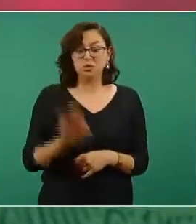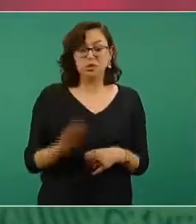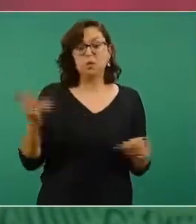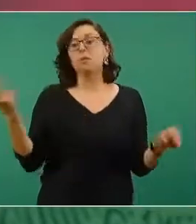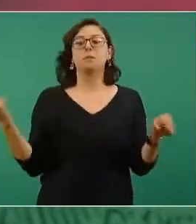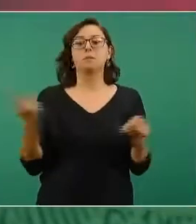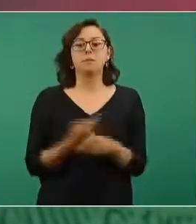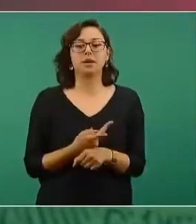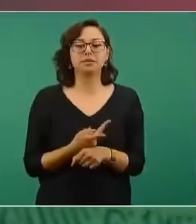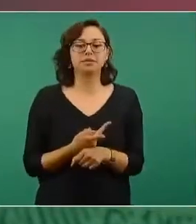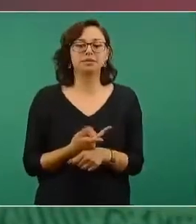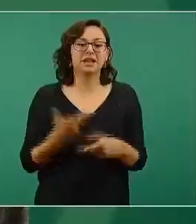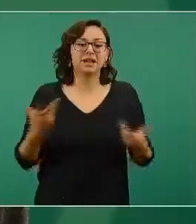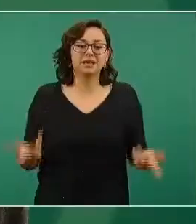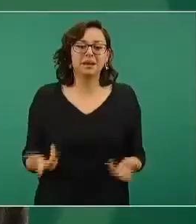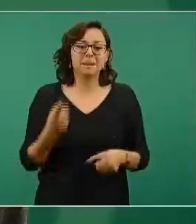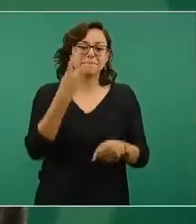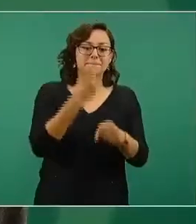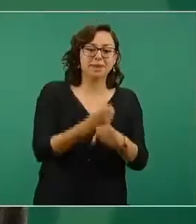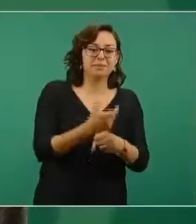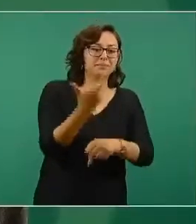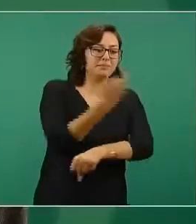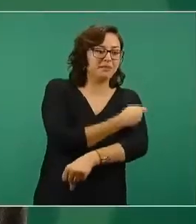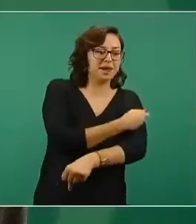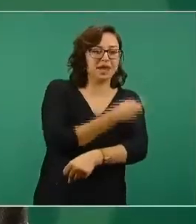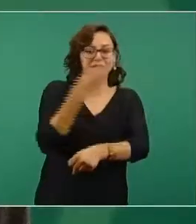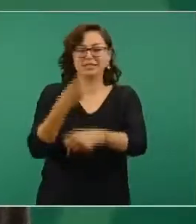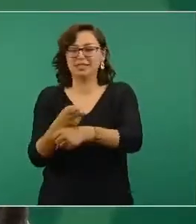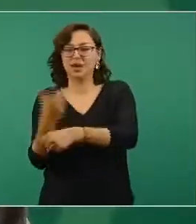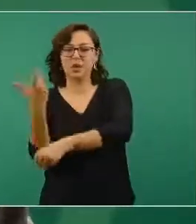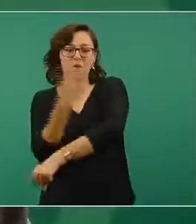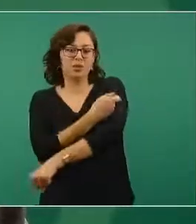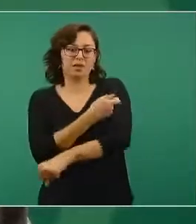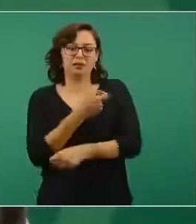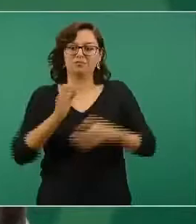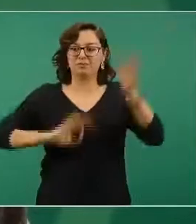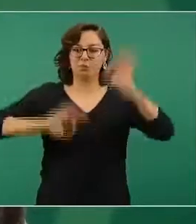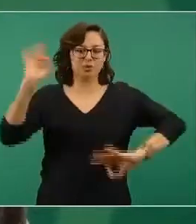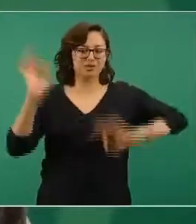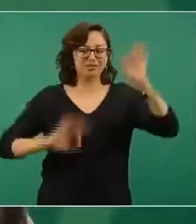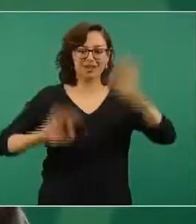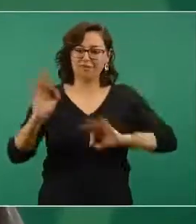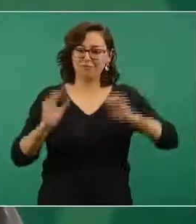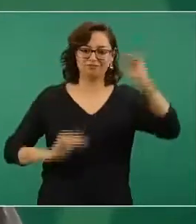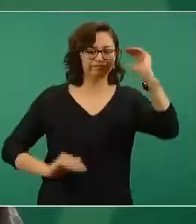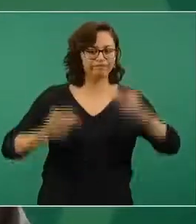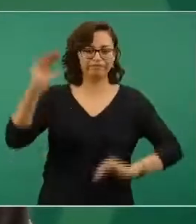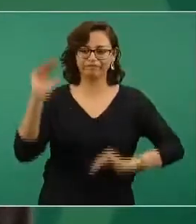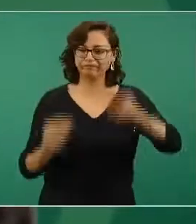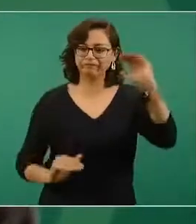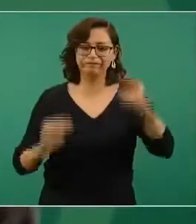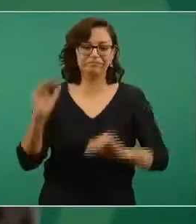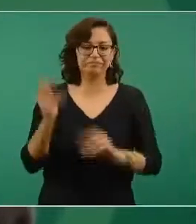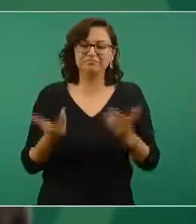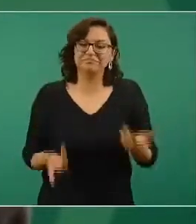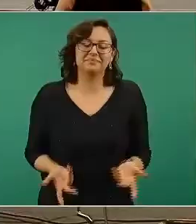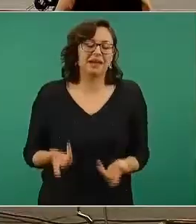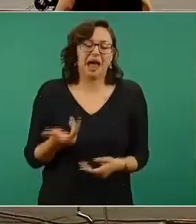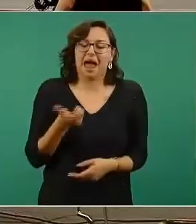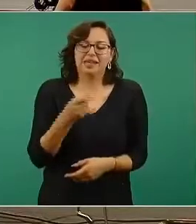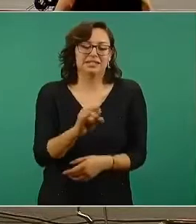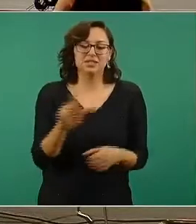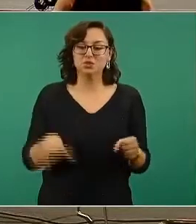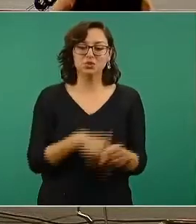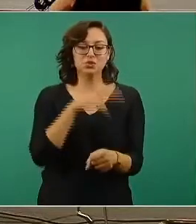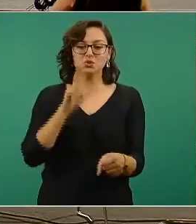manera concurrente primeras y segundas dosis, ¿no? Entonces, pues esas variabilidades son esperadas. Si aumentas un poquito más las